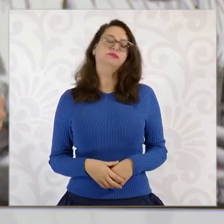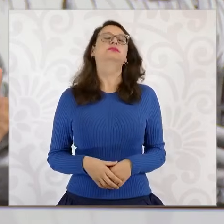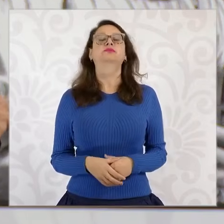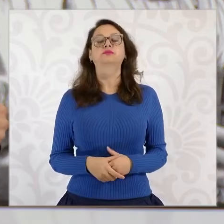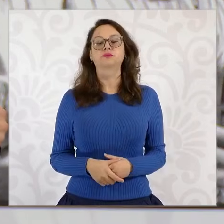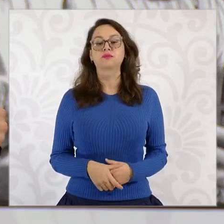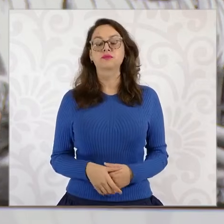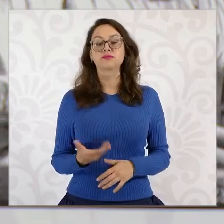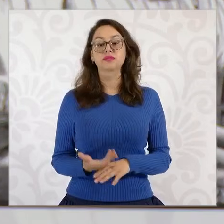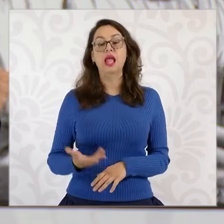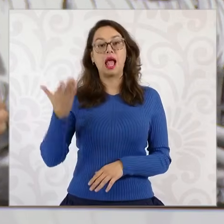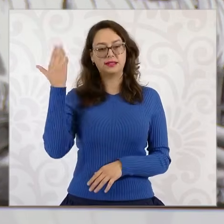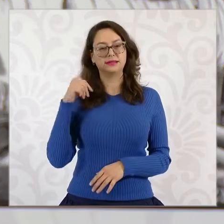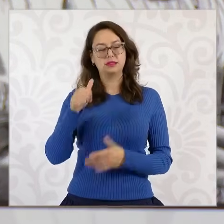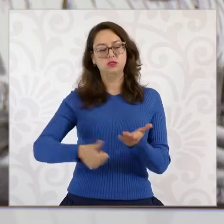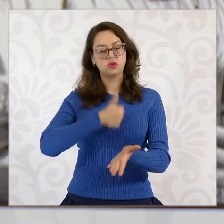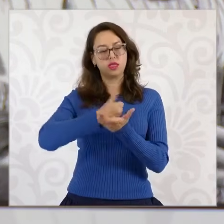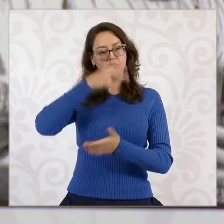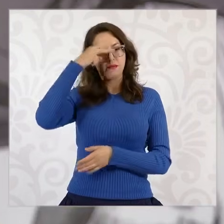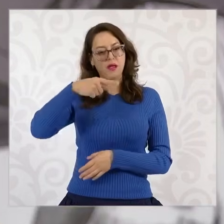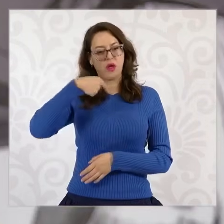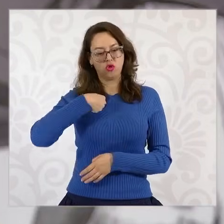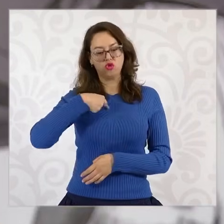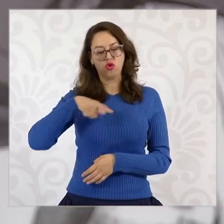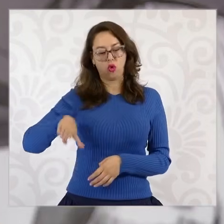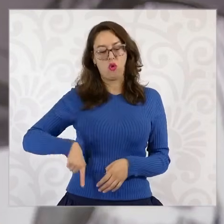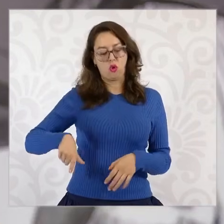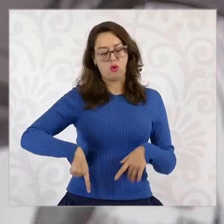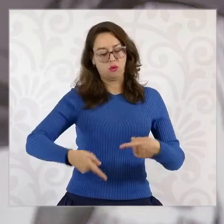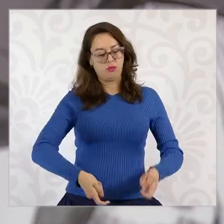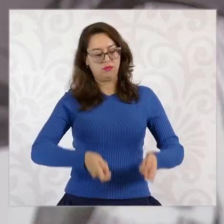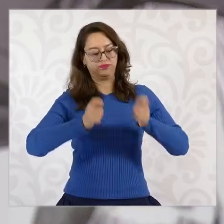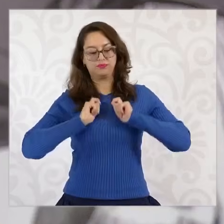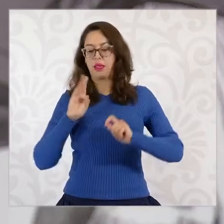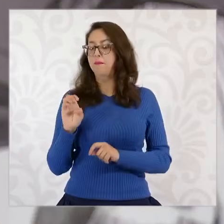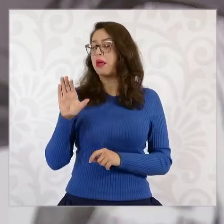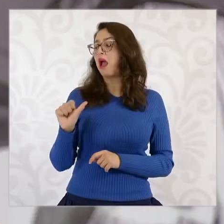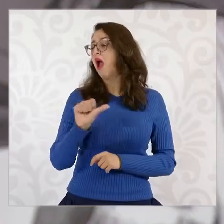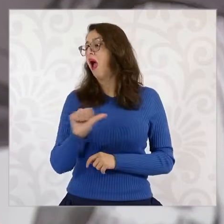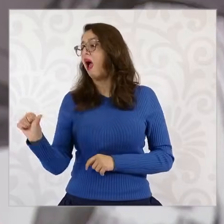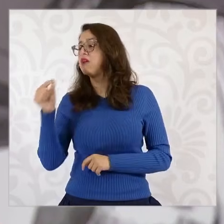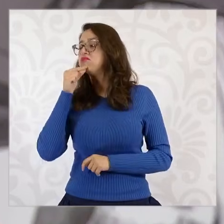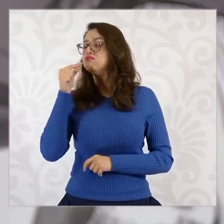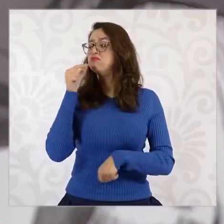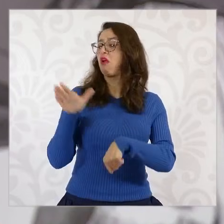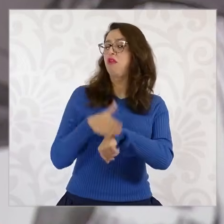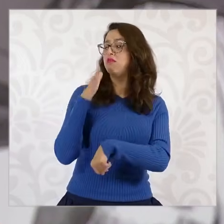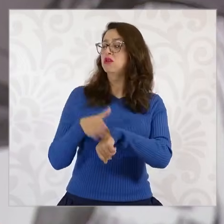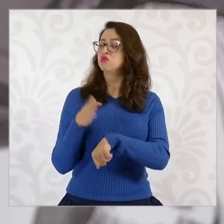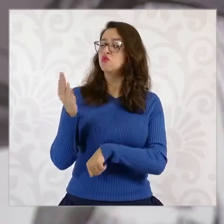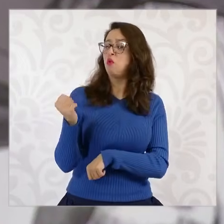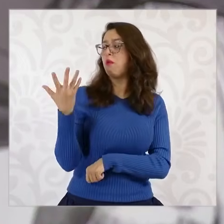Cuando yo llegué al gobierno de la ciudad había una beca que se llamaba Beca de Niños Talento, que solamente se le daba a quien tenía 9 y 10 de